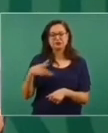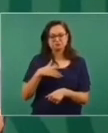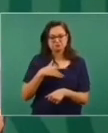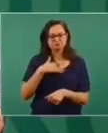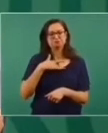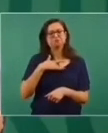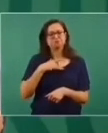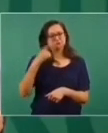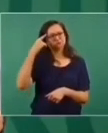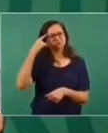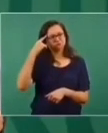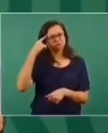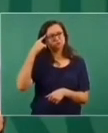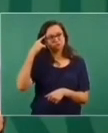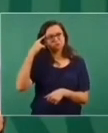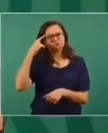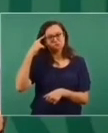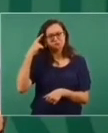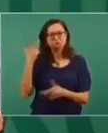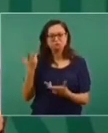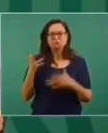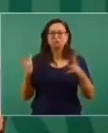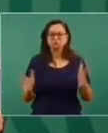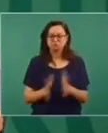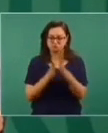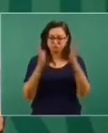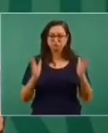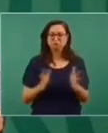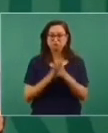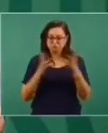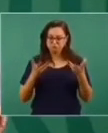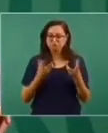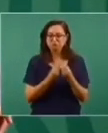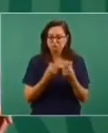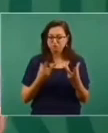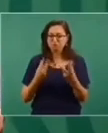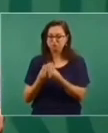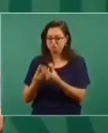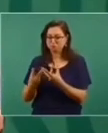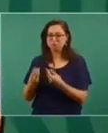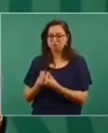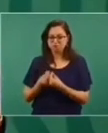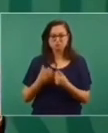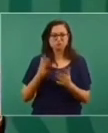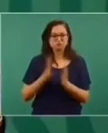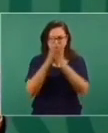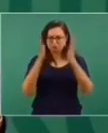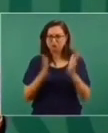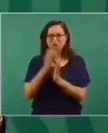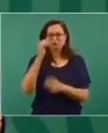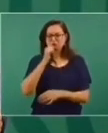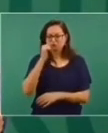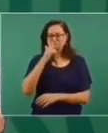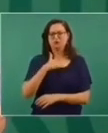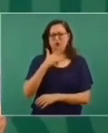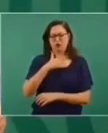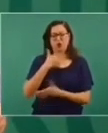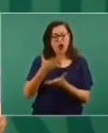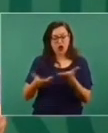consciente, participativo, y estoy seguro que nos va a apoyar